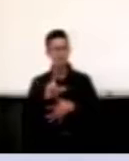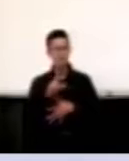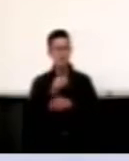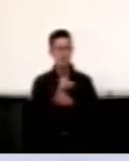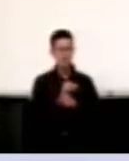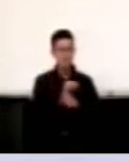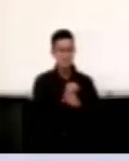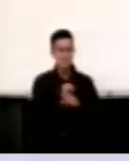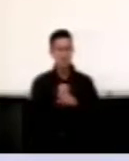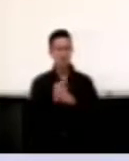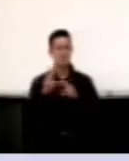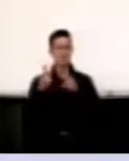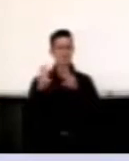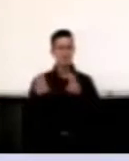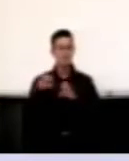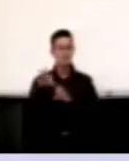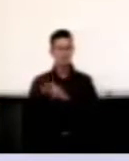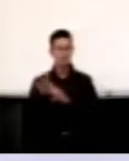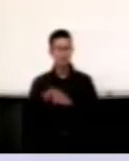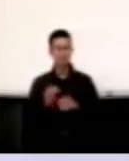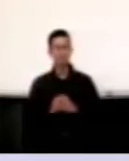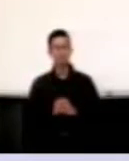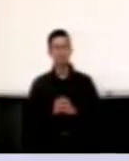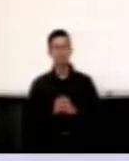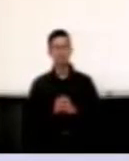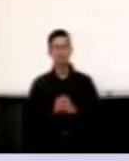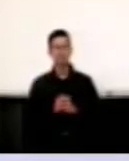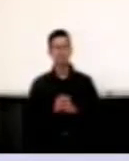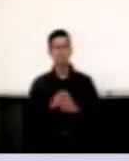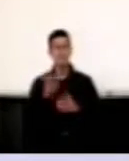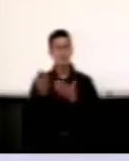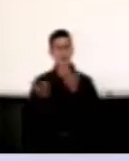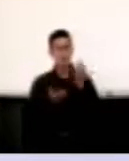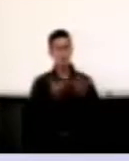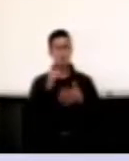Campañas Electorales y de la Asociación de Estudios Latinoamericanos.